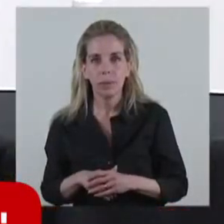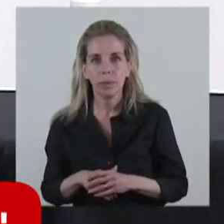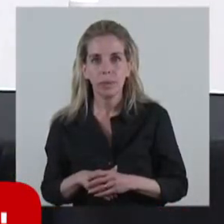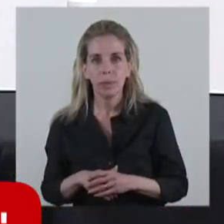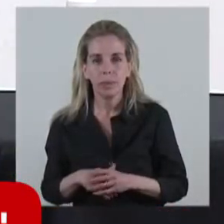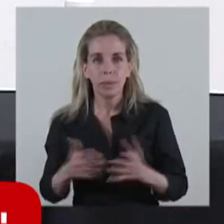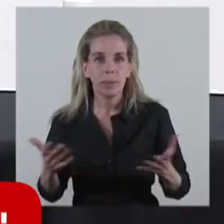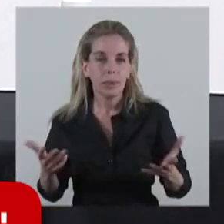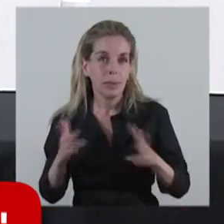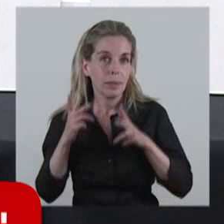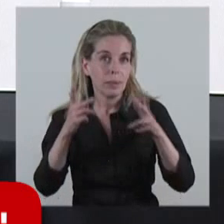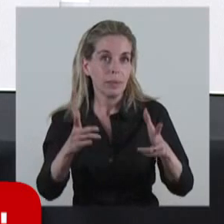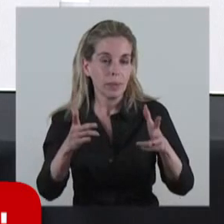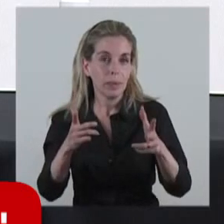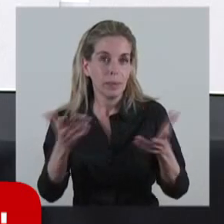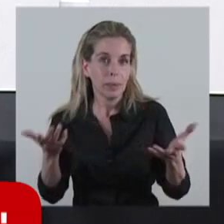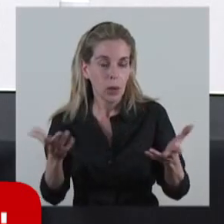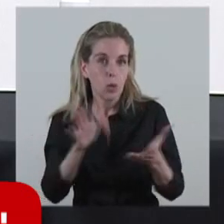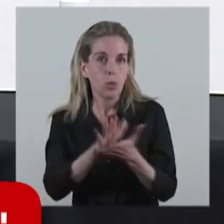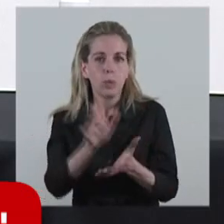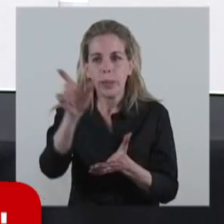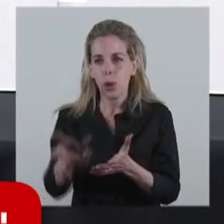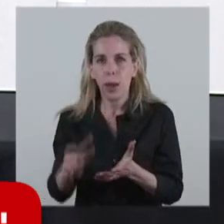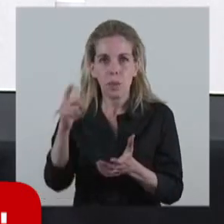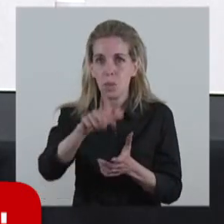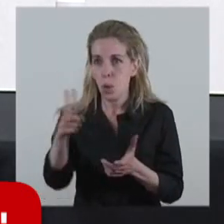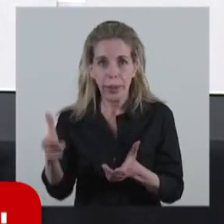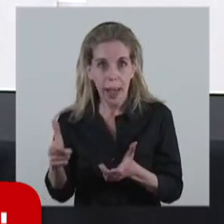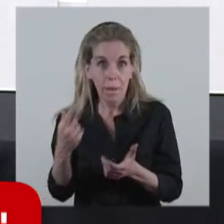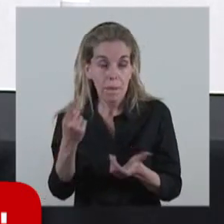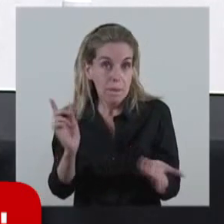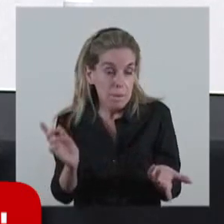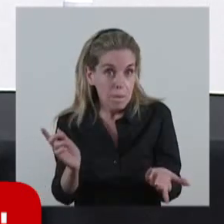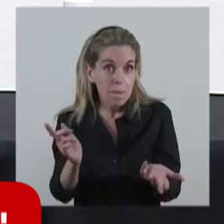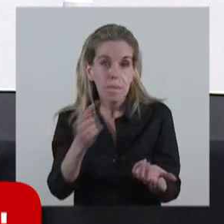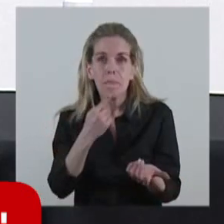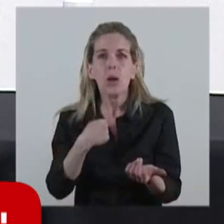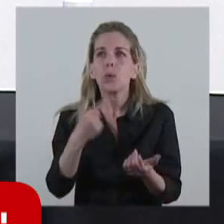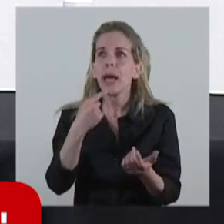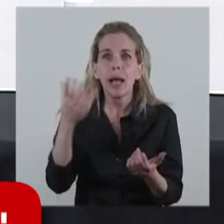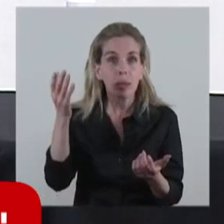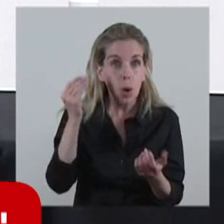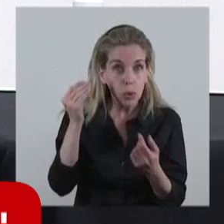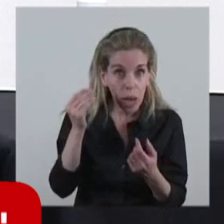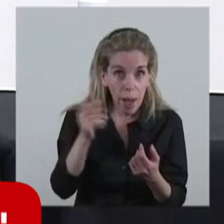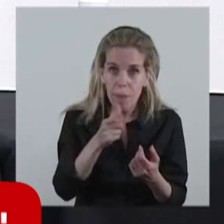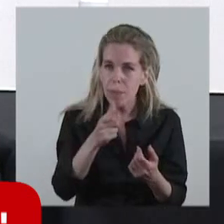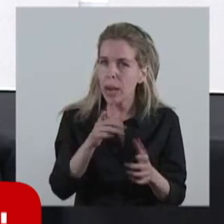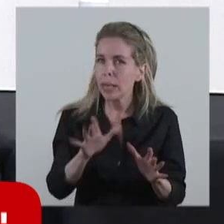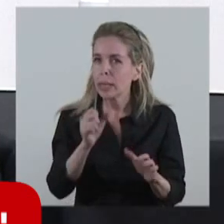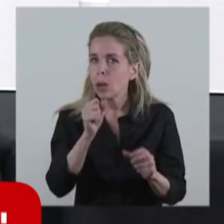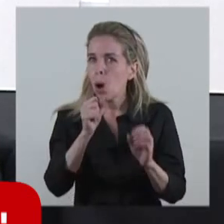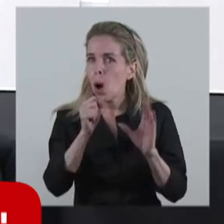No puedo hablar sobre alguien que está ausente y sobre alguien que pregunta. Si se escucha, me parece que...